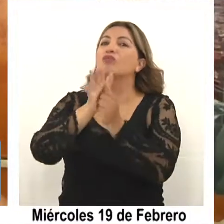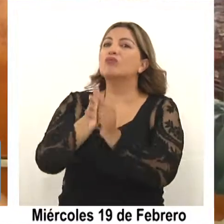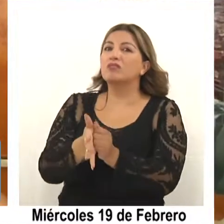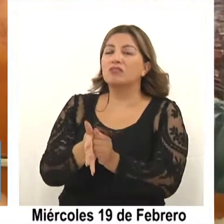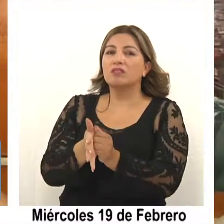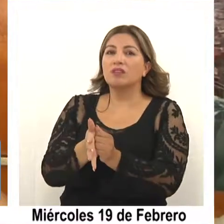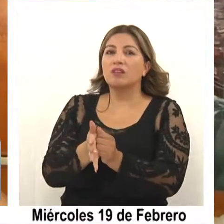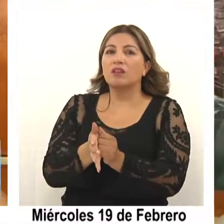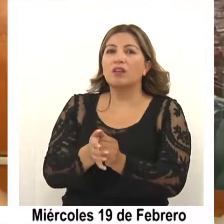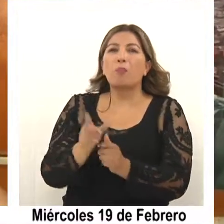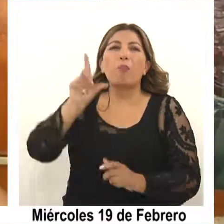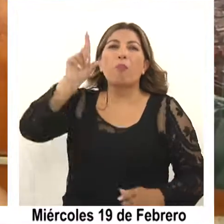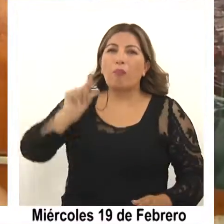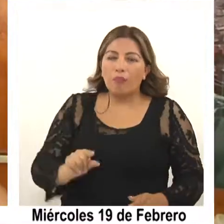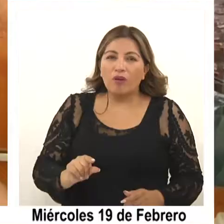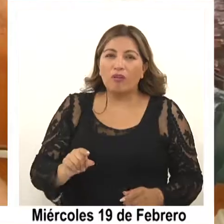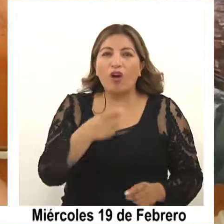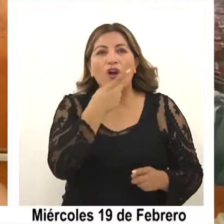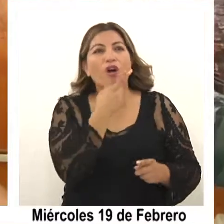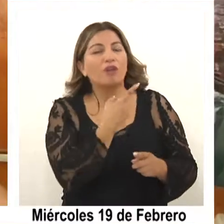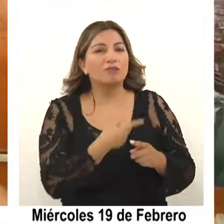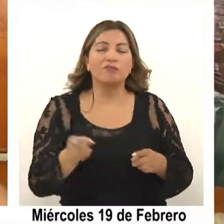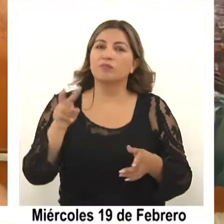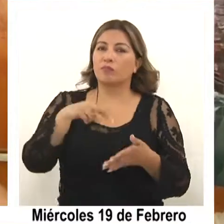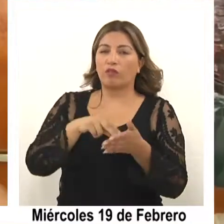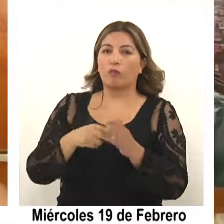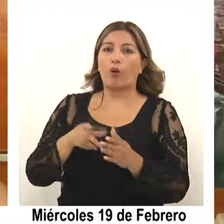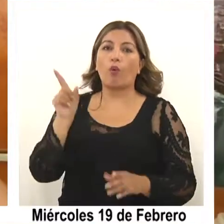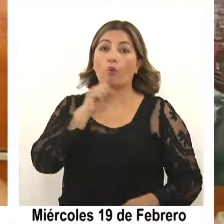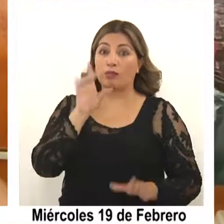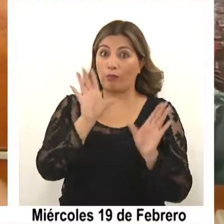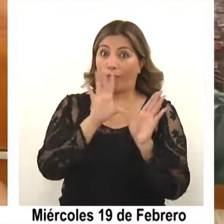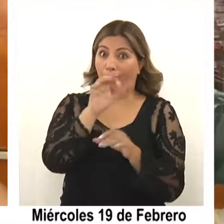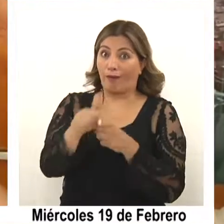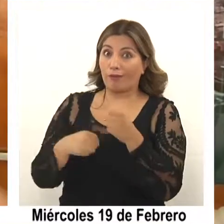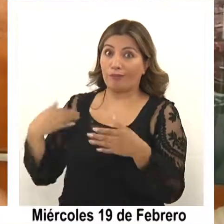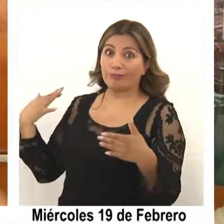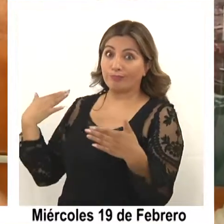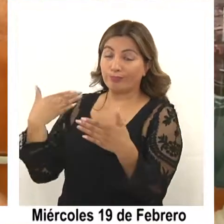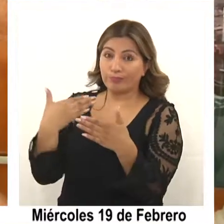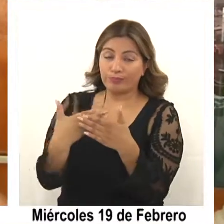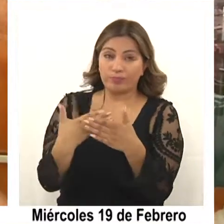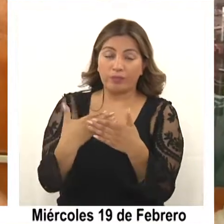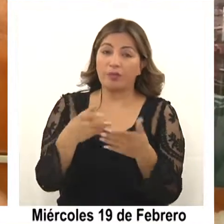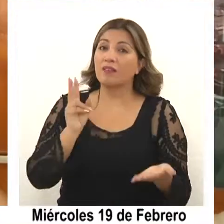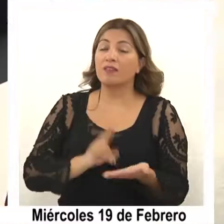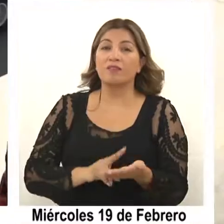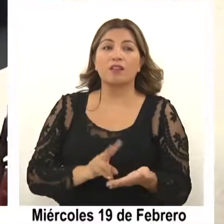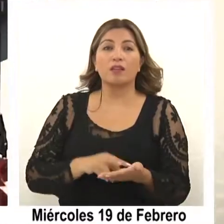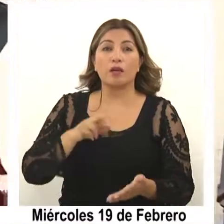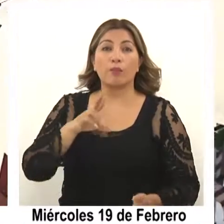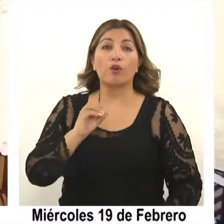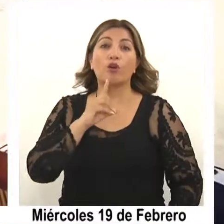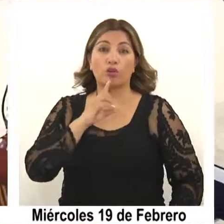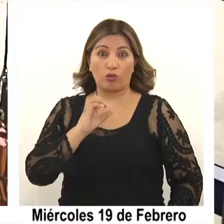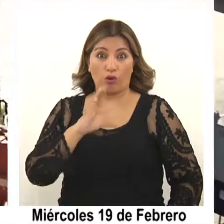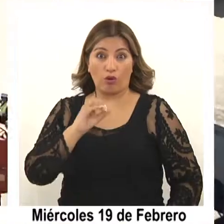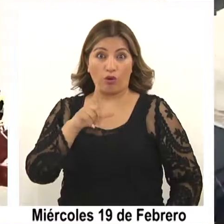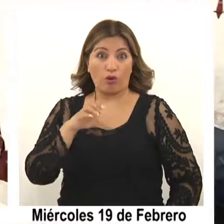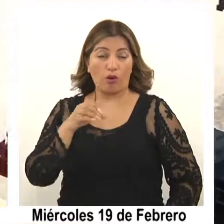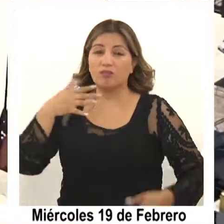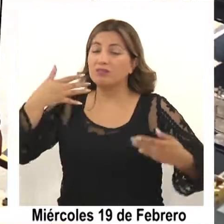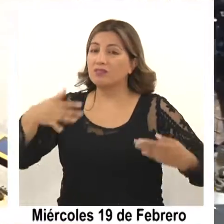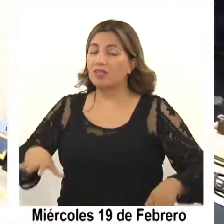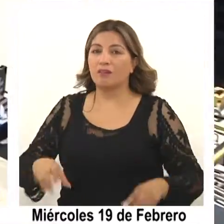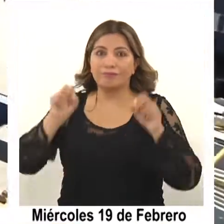menos agresivo que otras pandemias que hemos enfrentado en los últimos 10 años y en definitiva los protocolos están activos